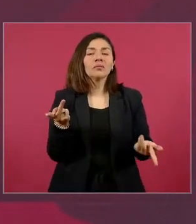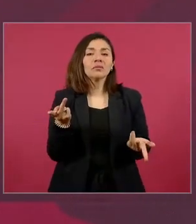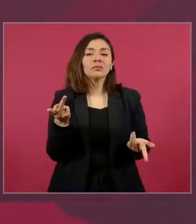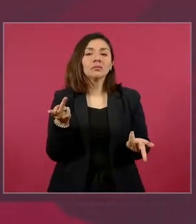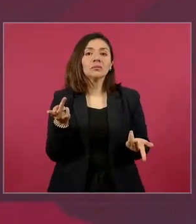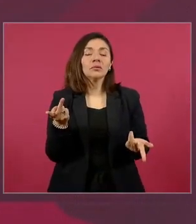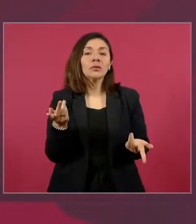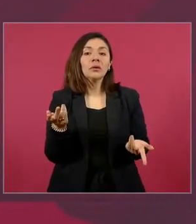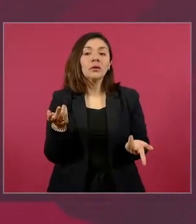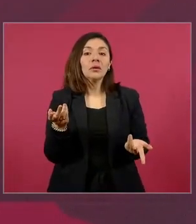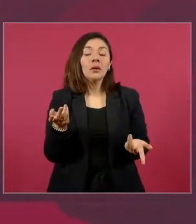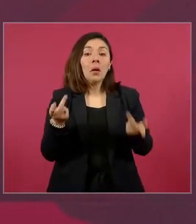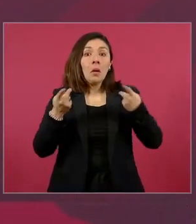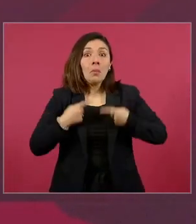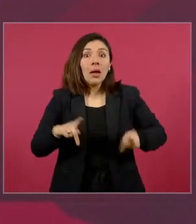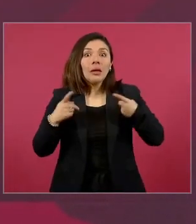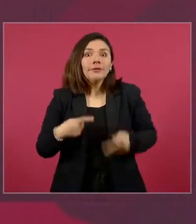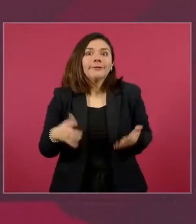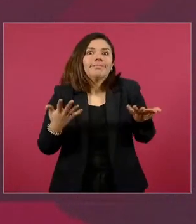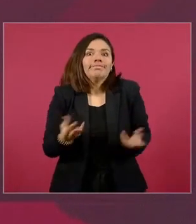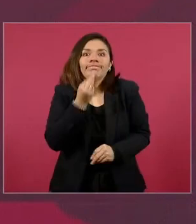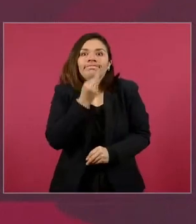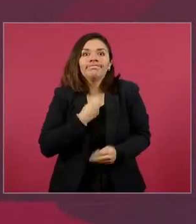y la gente busca